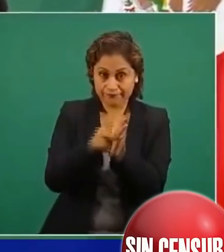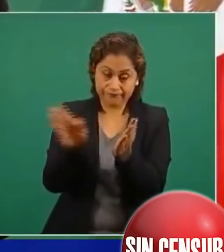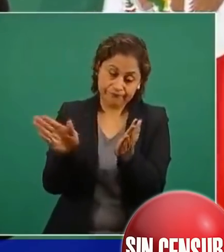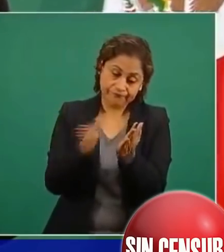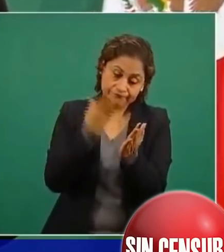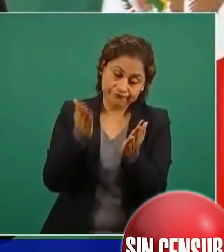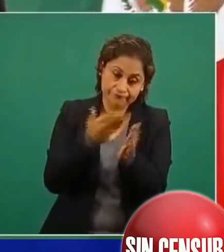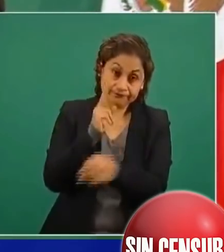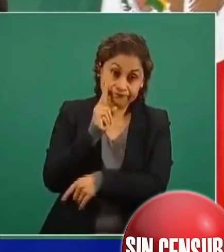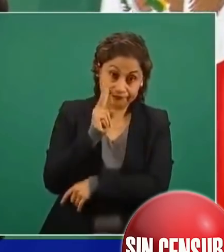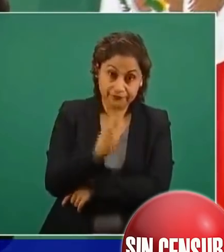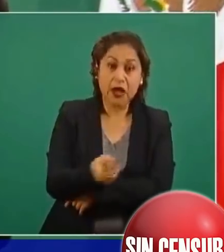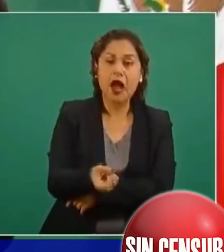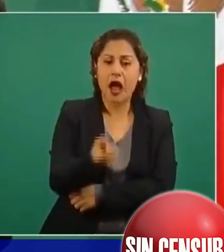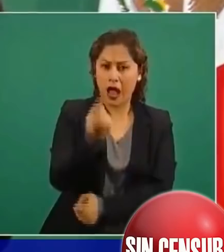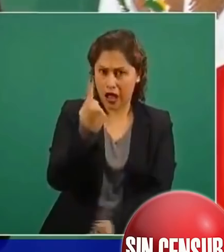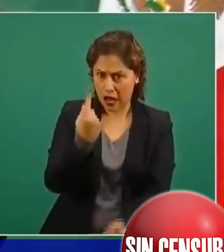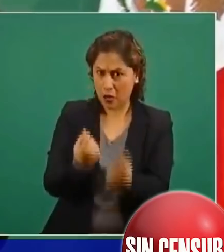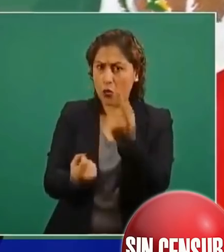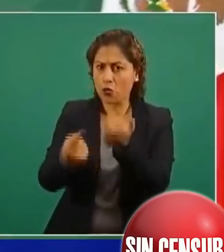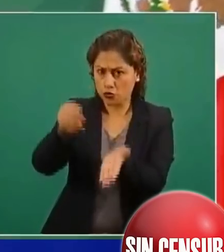comprando el periódico y